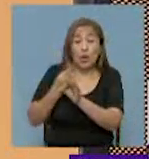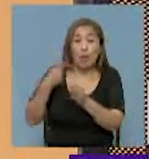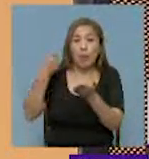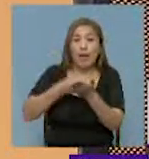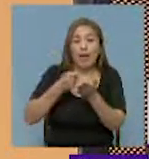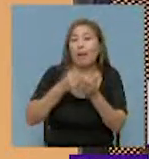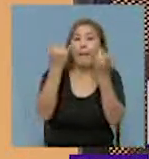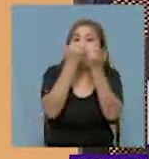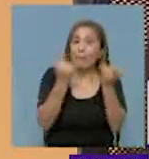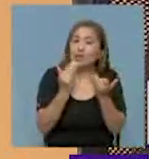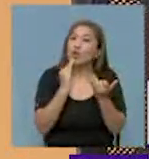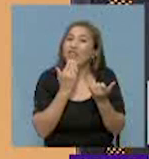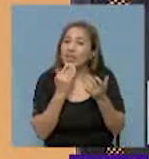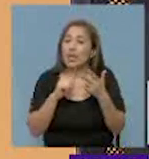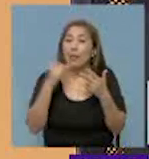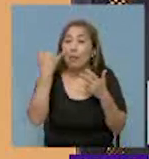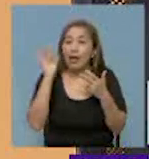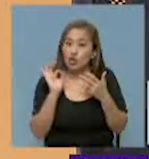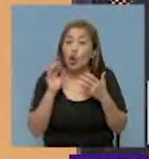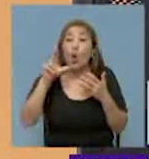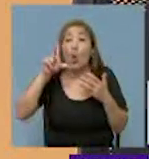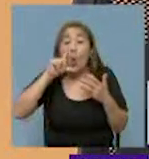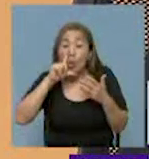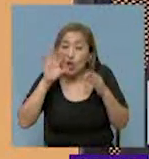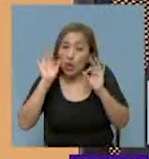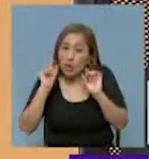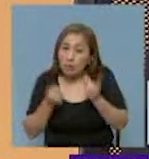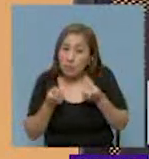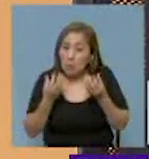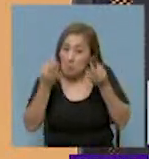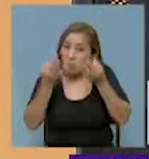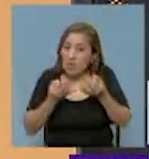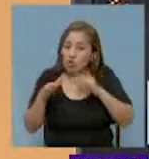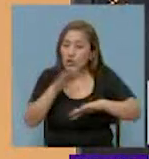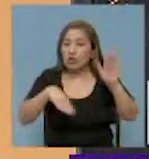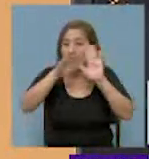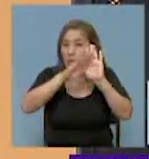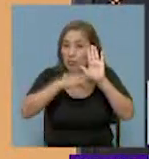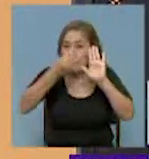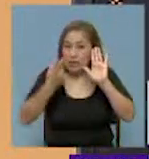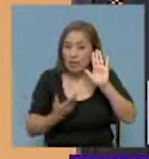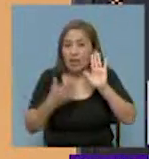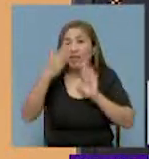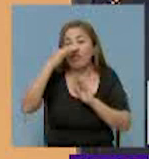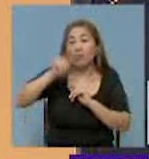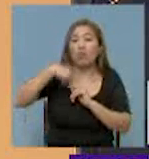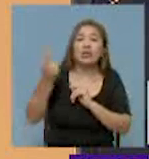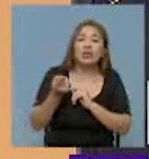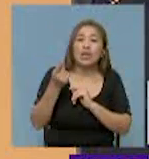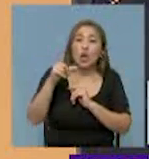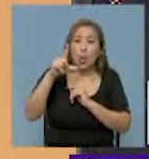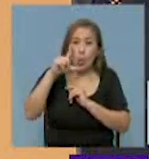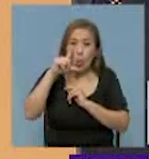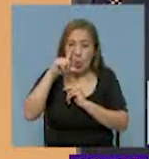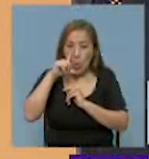mayo correctamente y julio también 22 de junio del primer saque el sueldo de